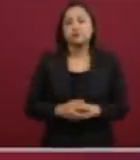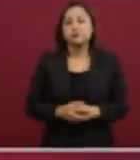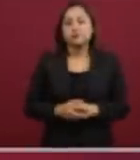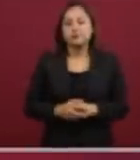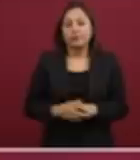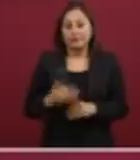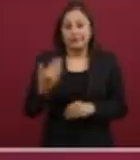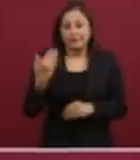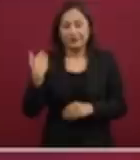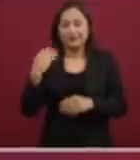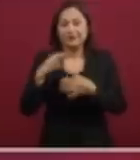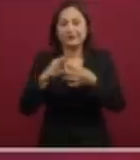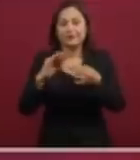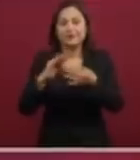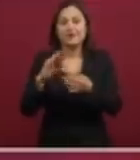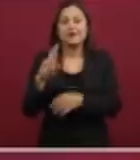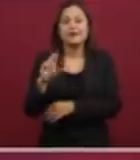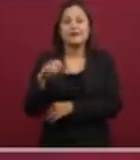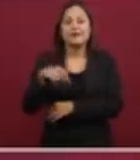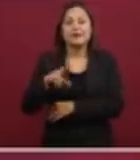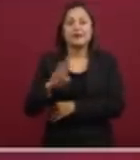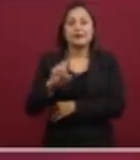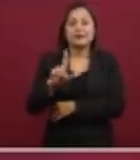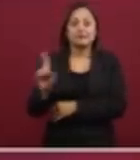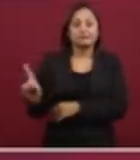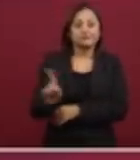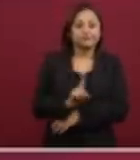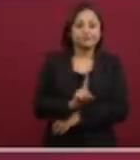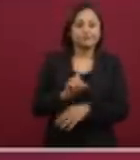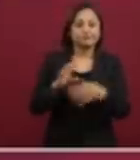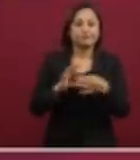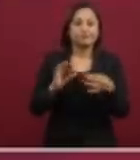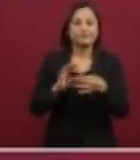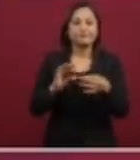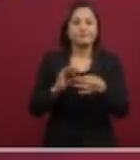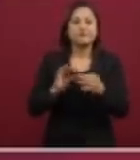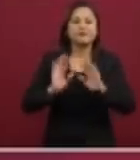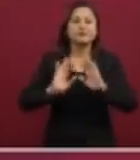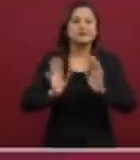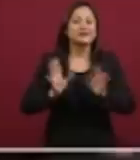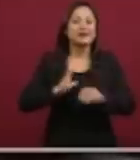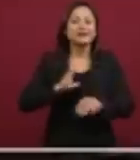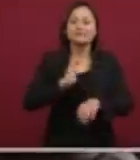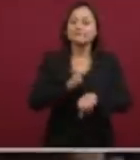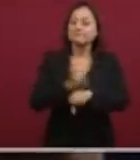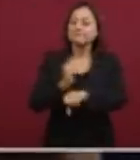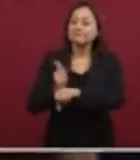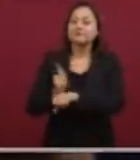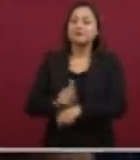informar Raquel Sosa, ya hay más de 80